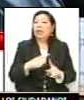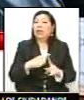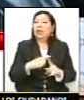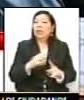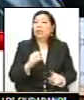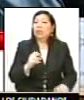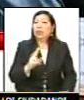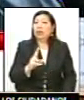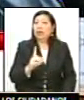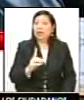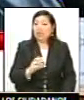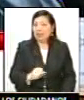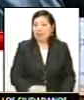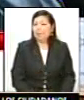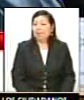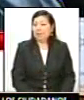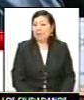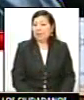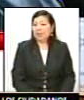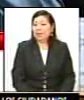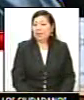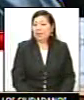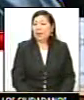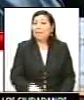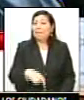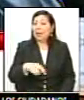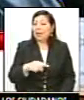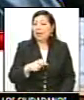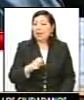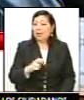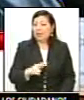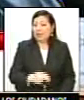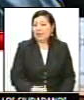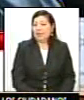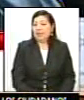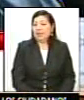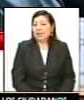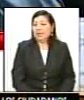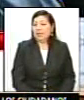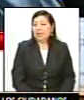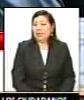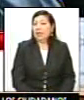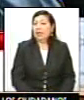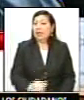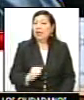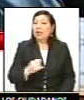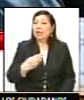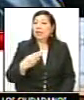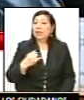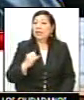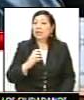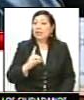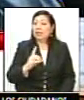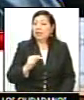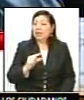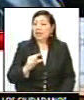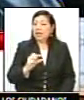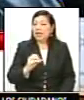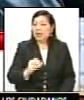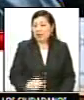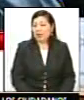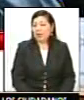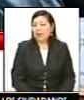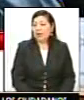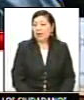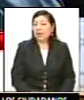segundo Casimiro Navarro Ramírez, Jorge Antonio Mancilla Benavente, Manuel Alfredo Hidalgo Castillo, Jesús Alberto